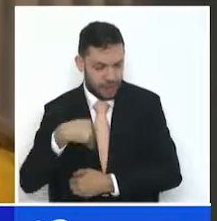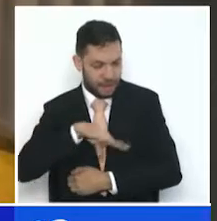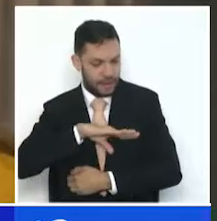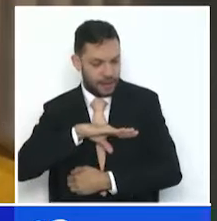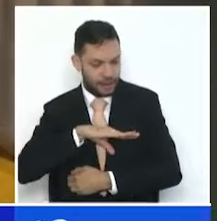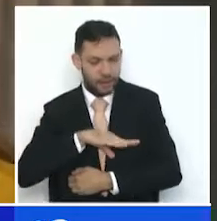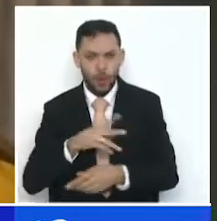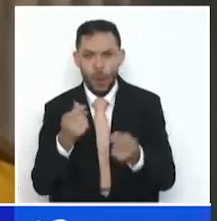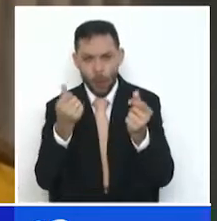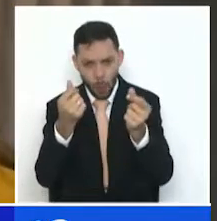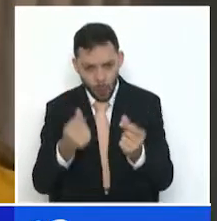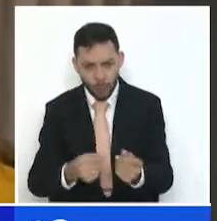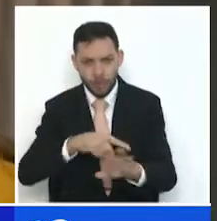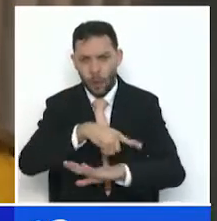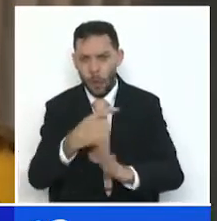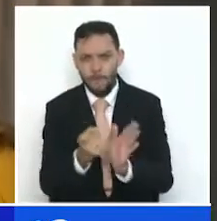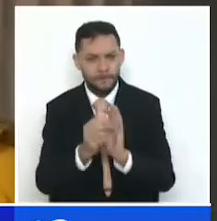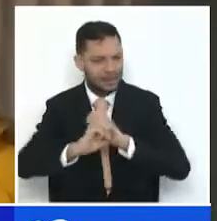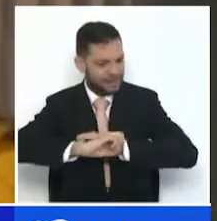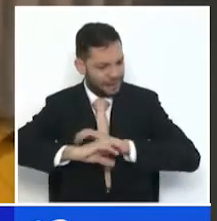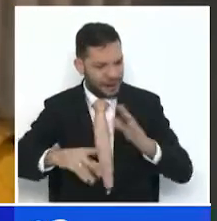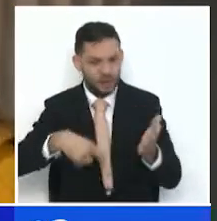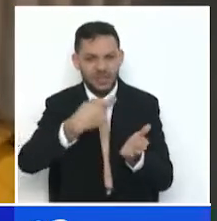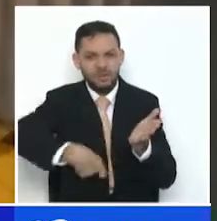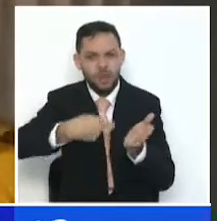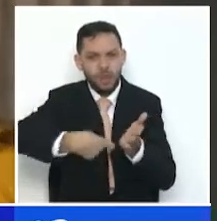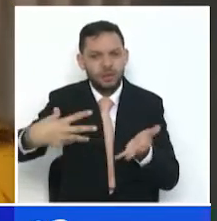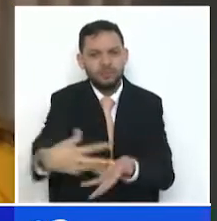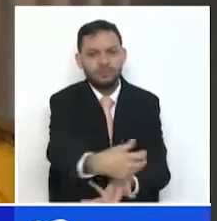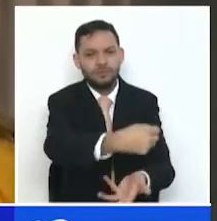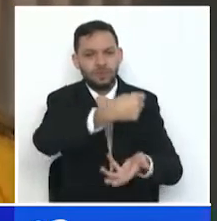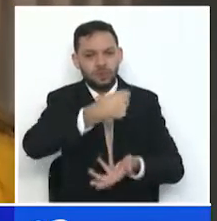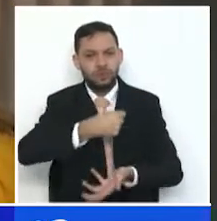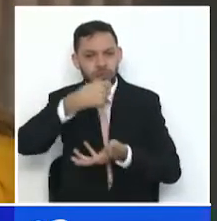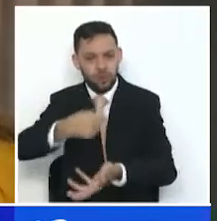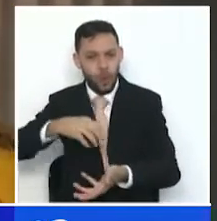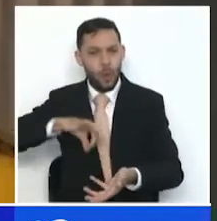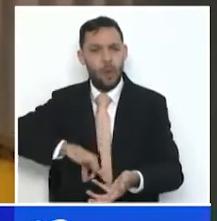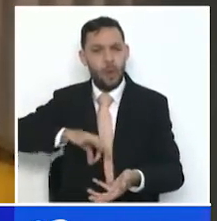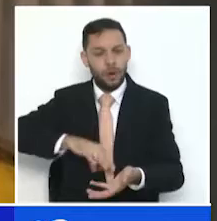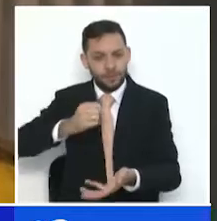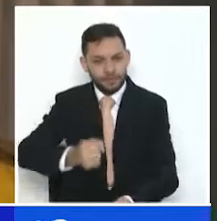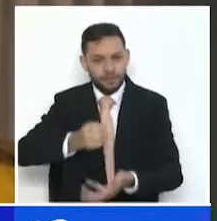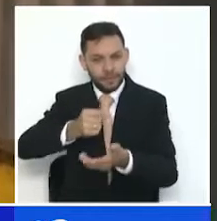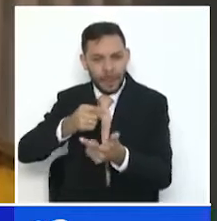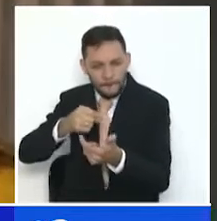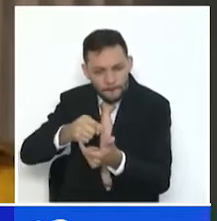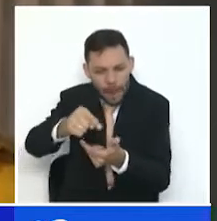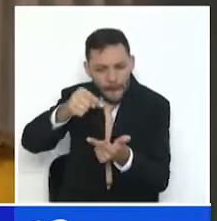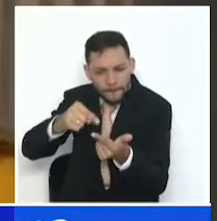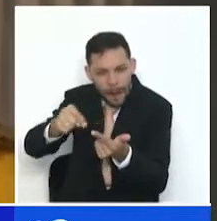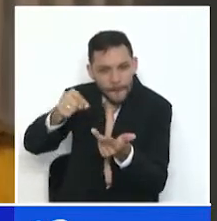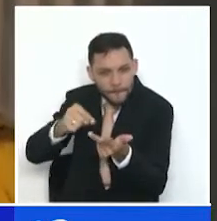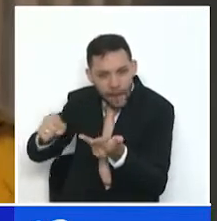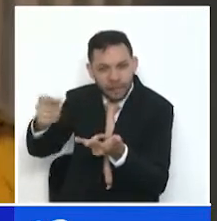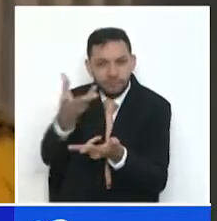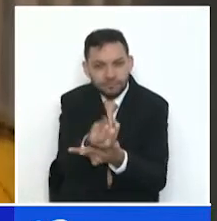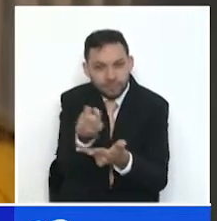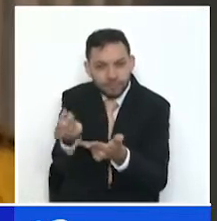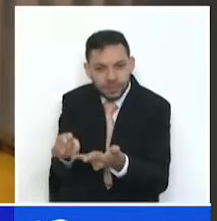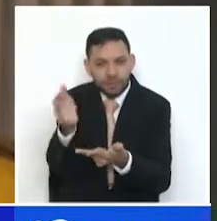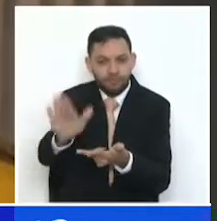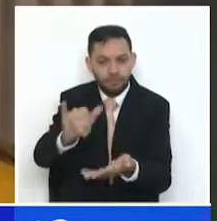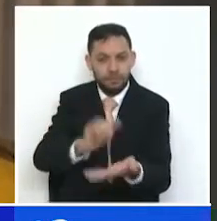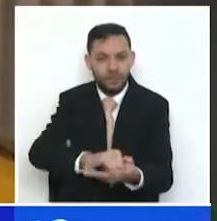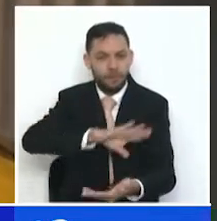los ciudadanos pues que el recaudo se hace y que ese recaudo alguno tiene destinación específica. Estamos esperando que el señor alcalde está en un proceso